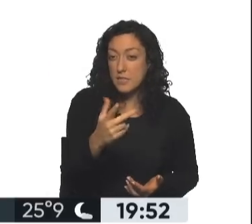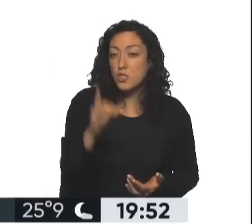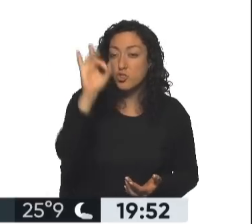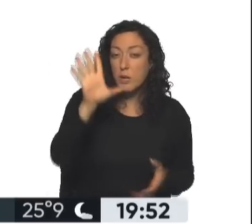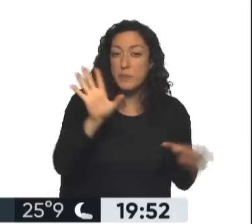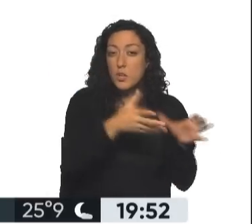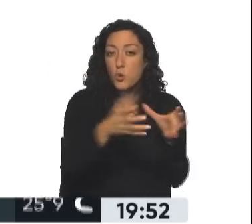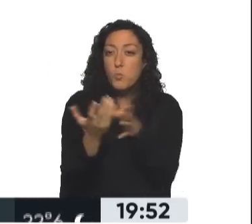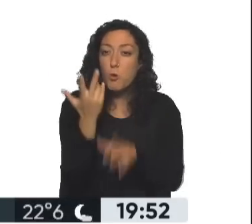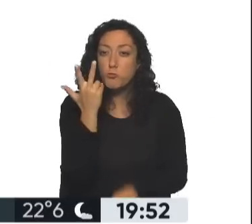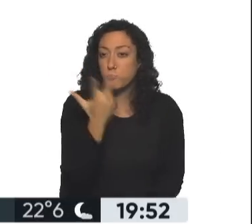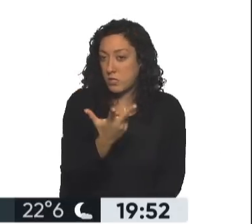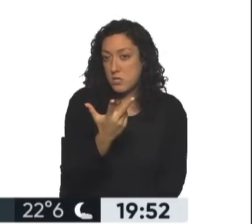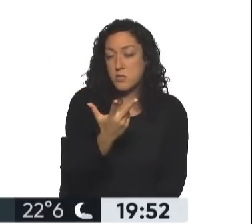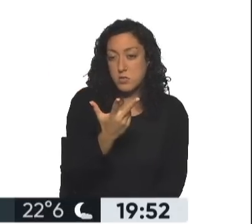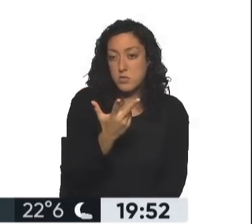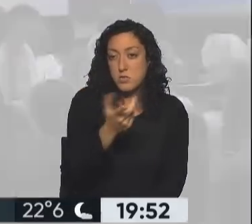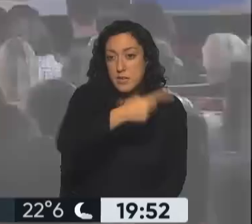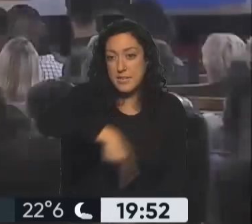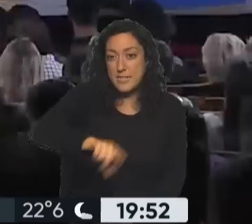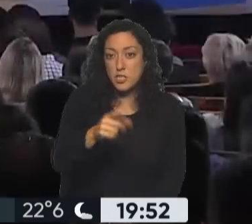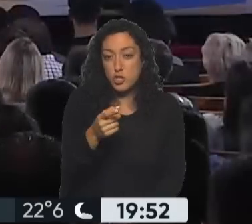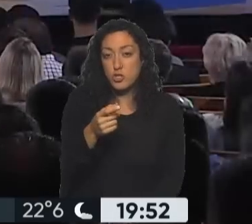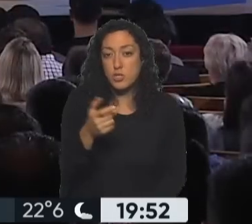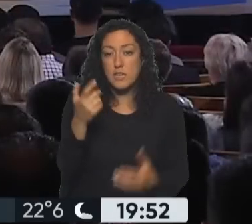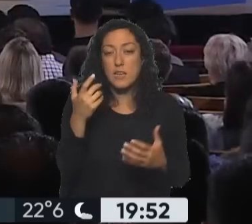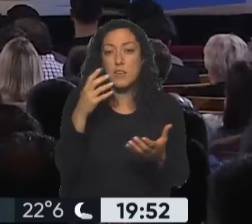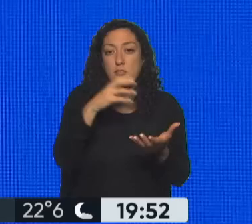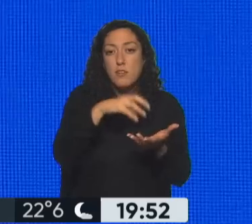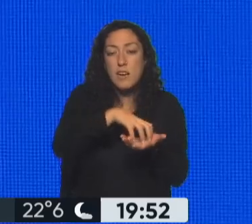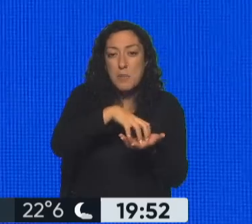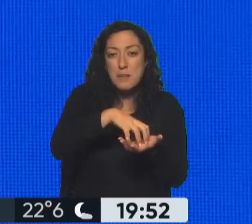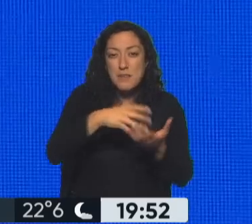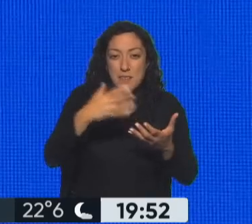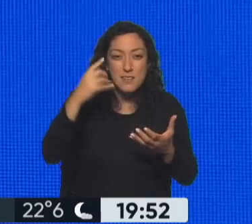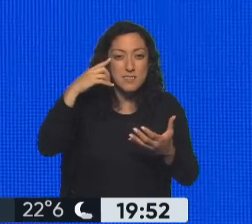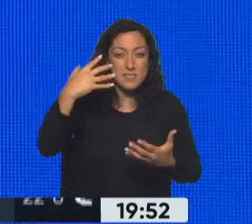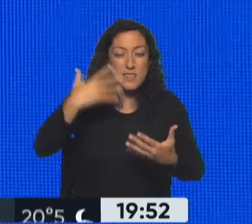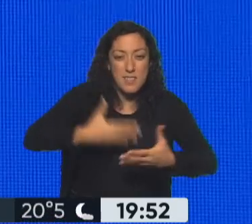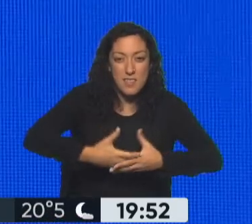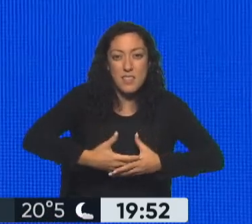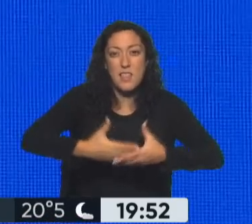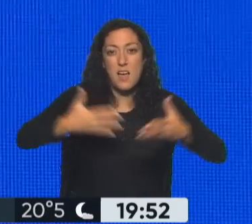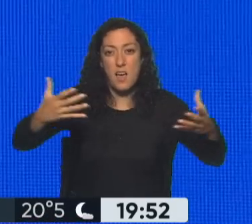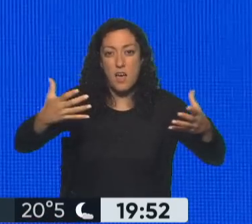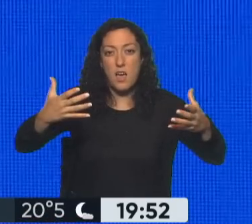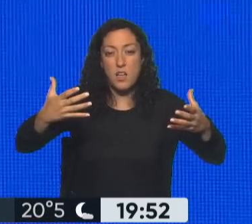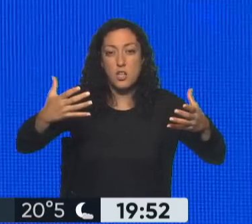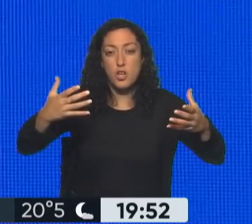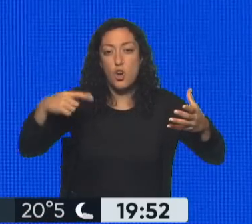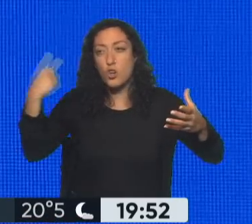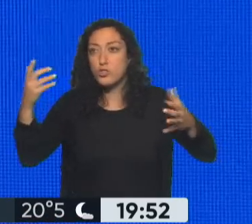3 bloques aumentaron el uso de capacidad instalada. Todos los demás la redujeron. Sin embargo, los